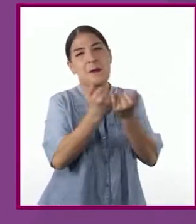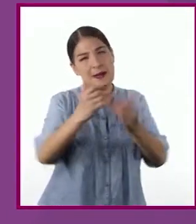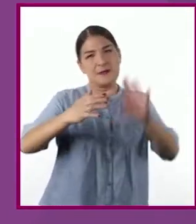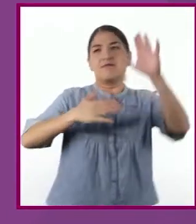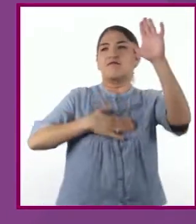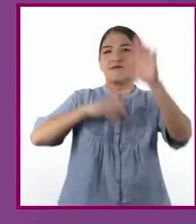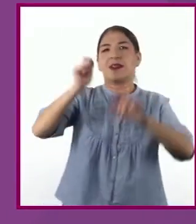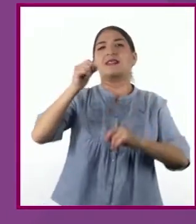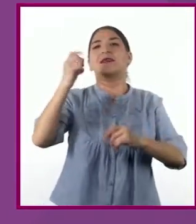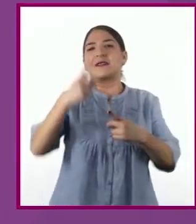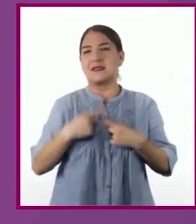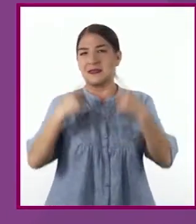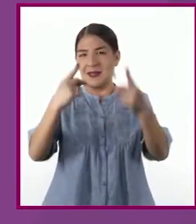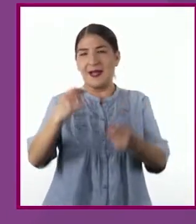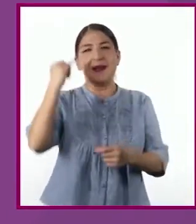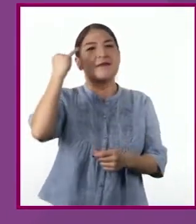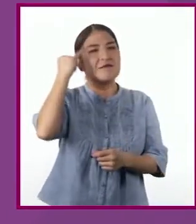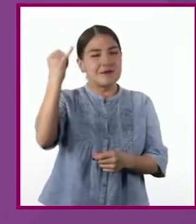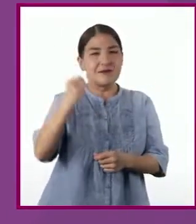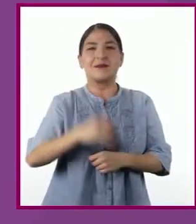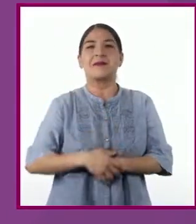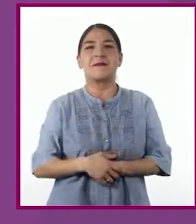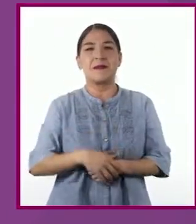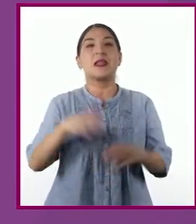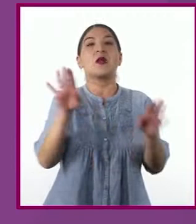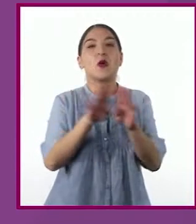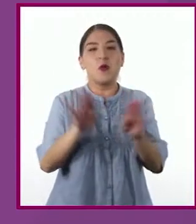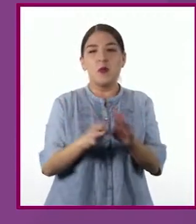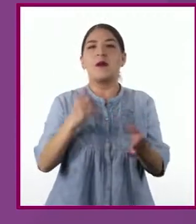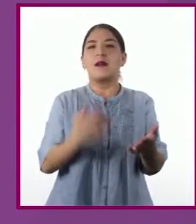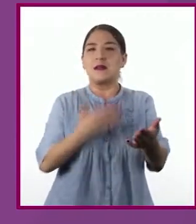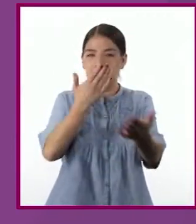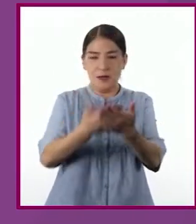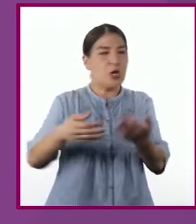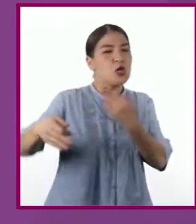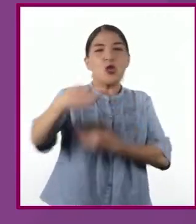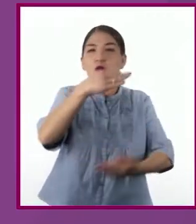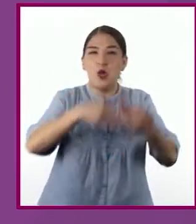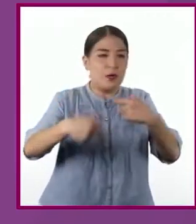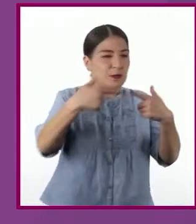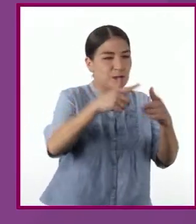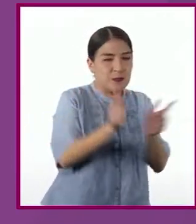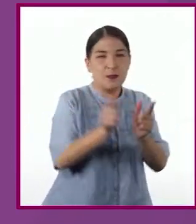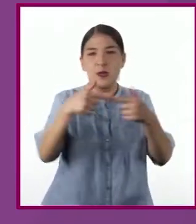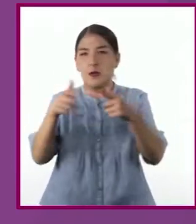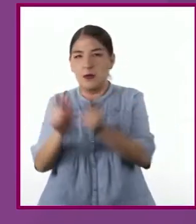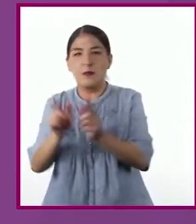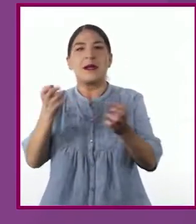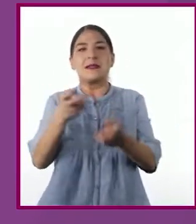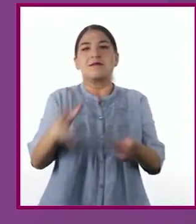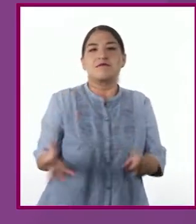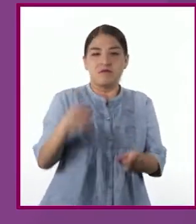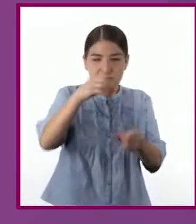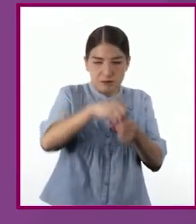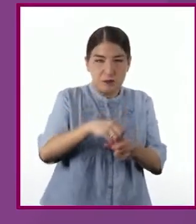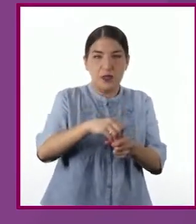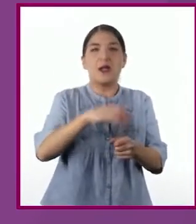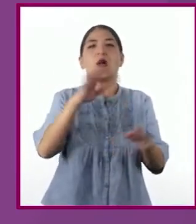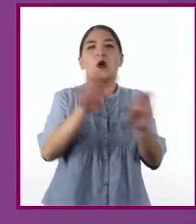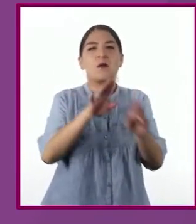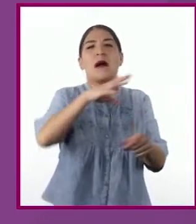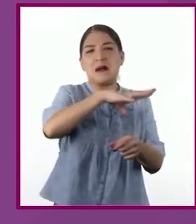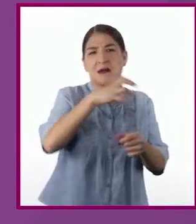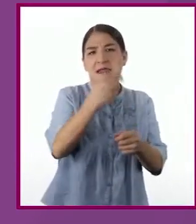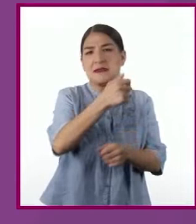respecto. Era mejor considerar las propuestas de todos los grupos porque cada uno tenía buenas